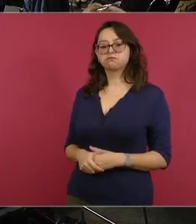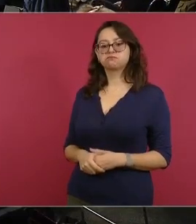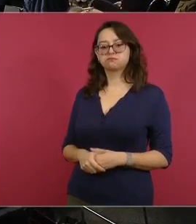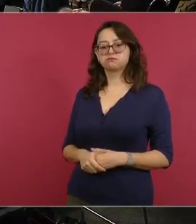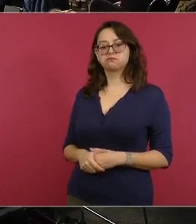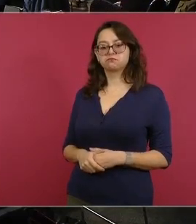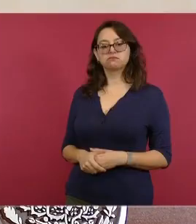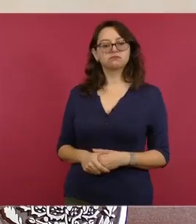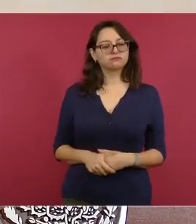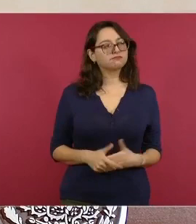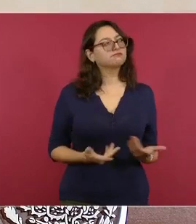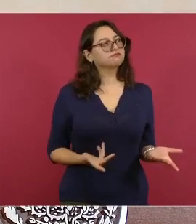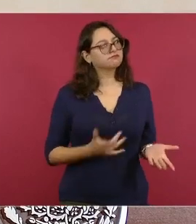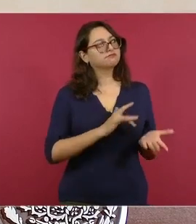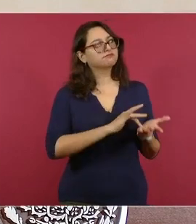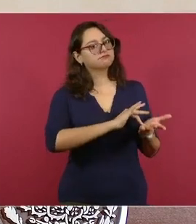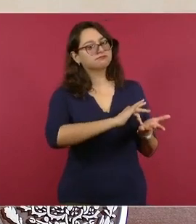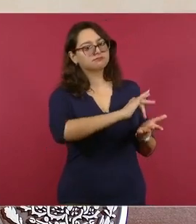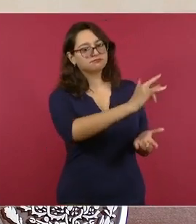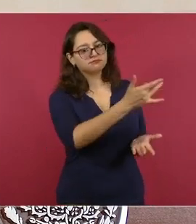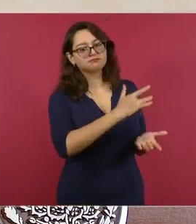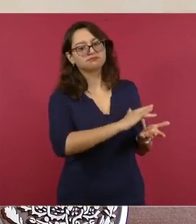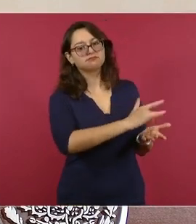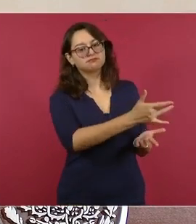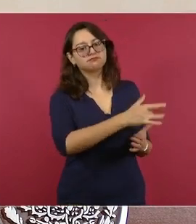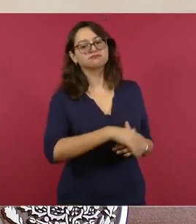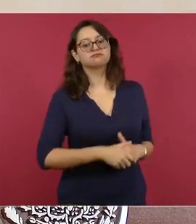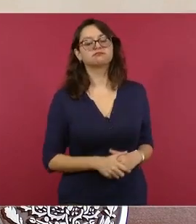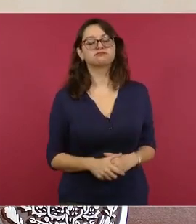Y estoy seguro que hay